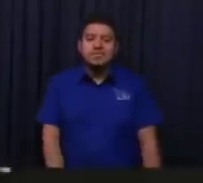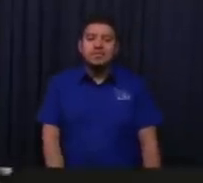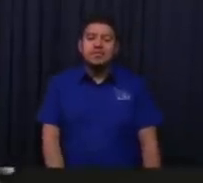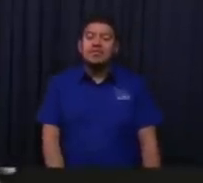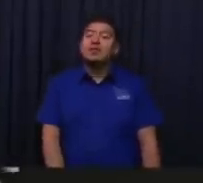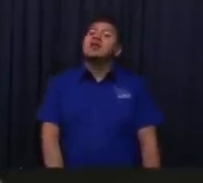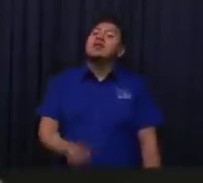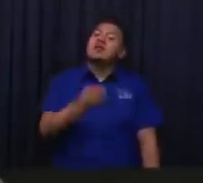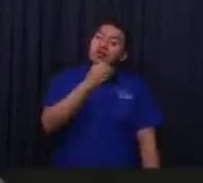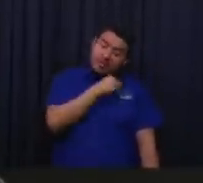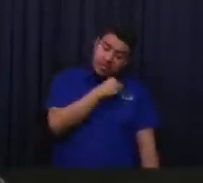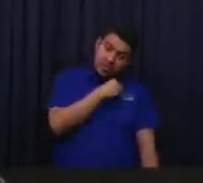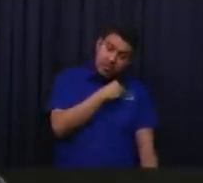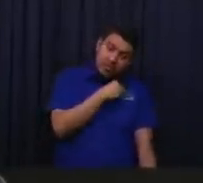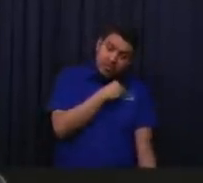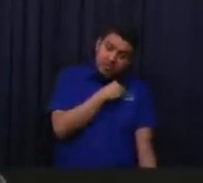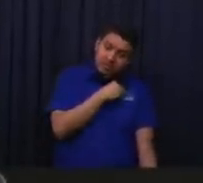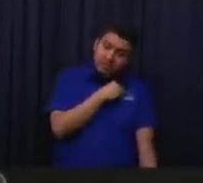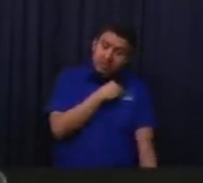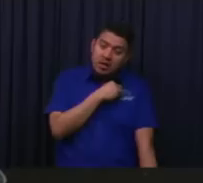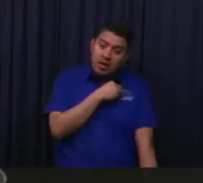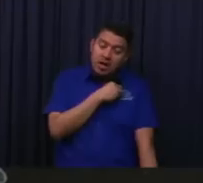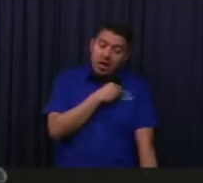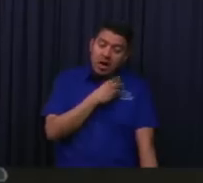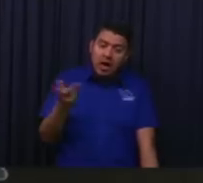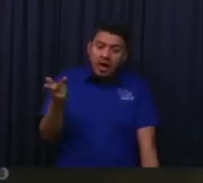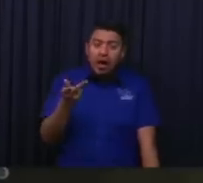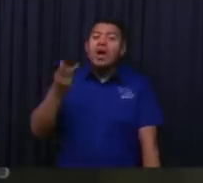Quiero vino